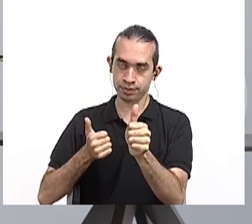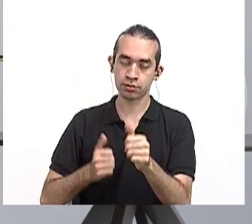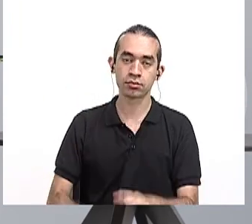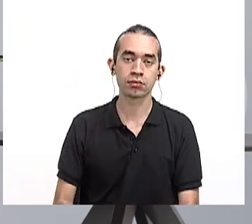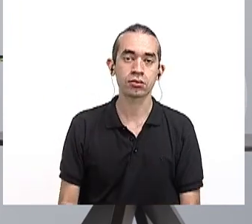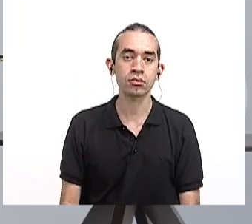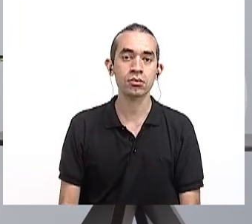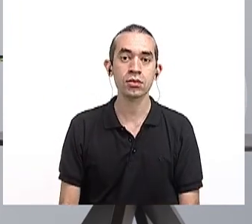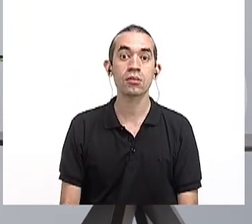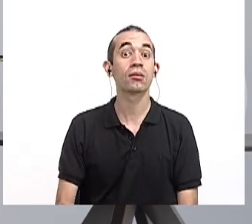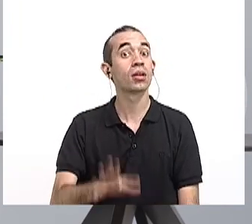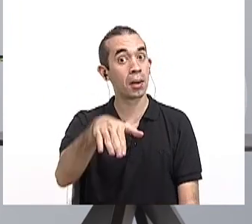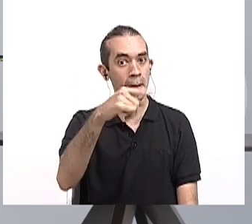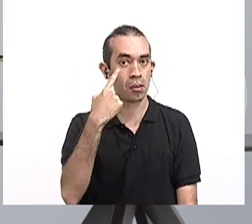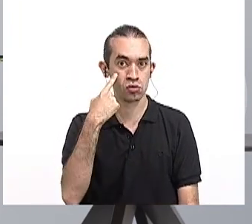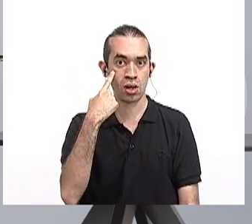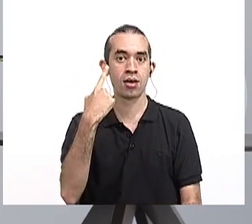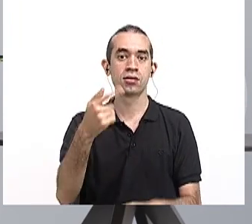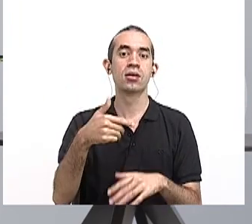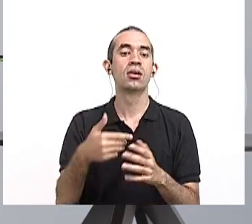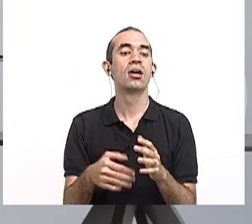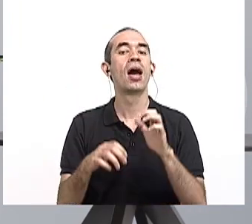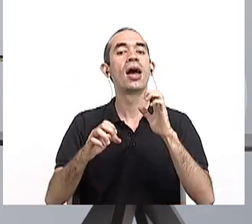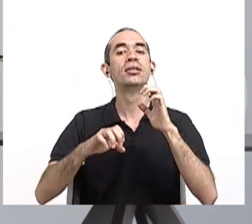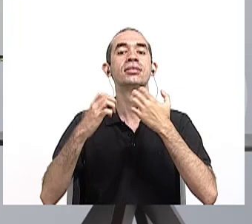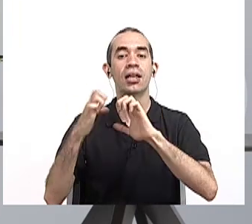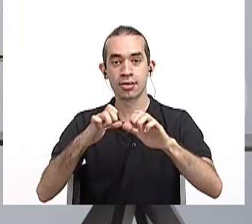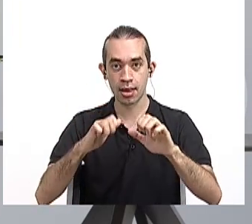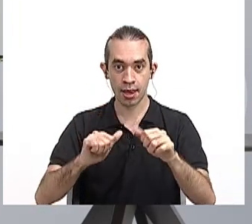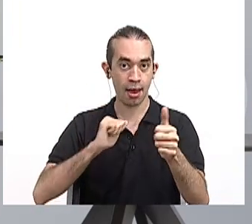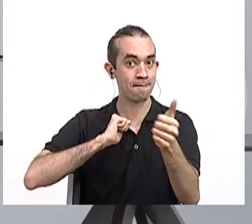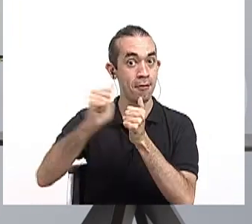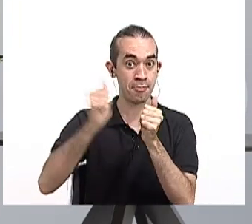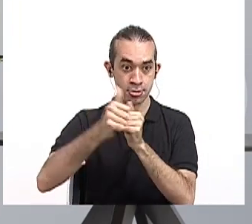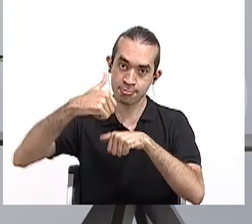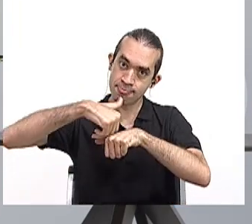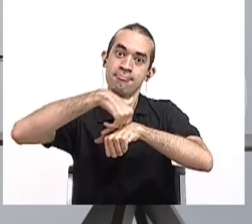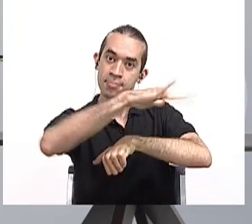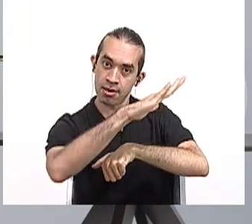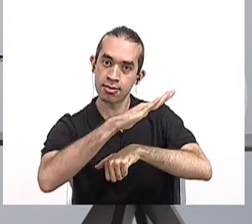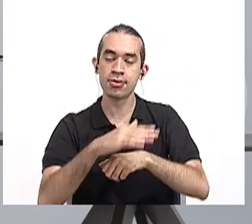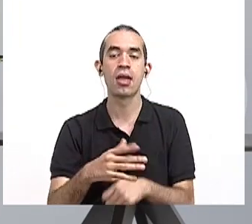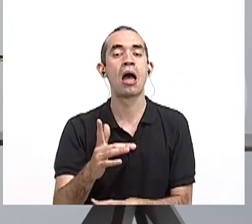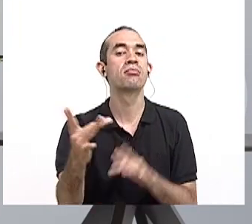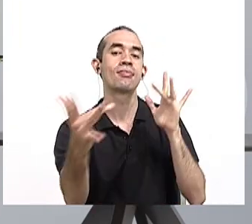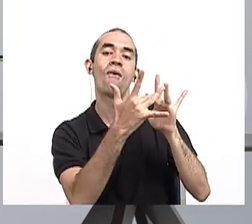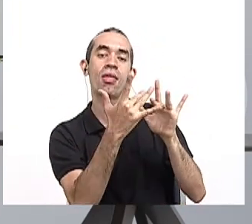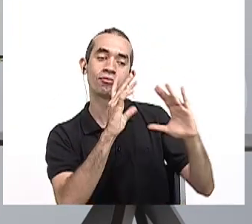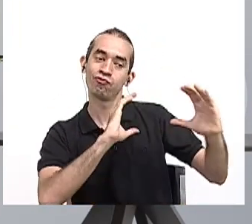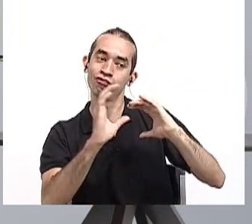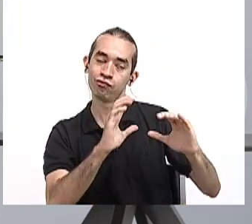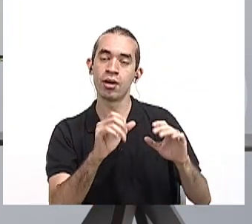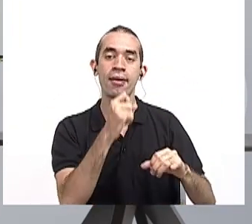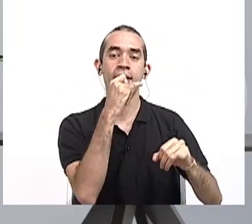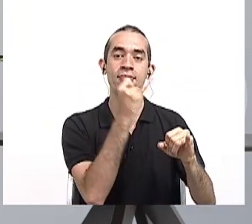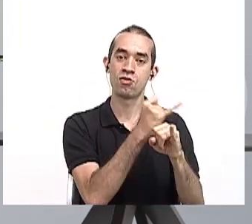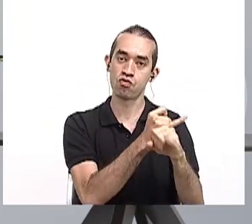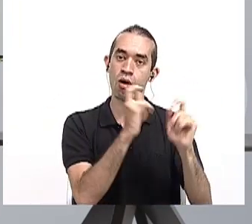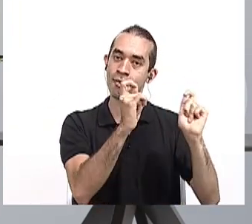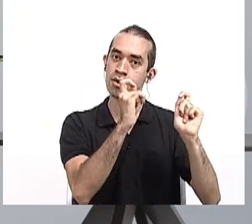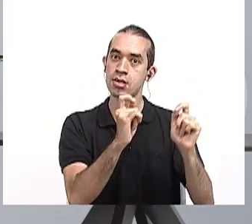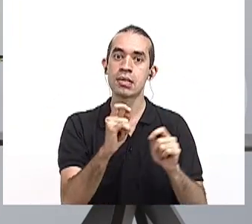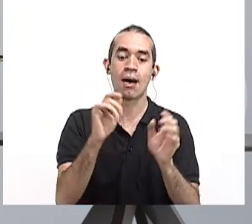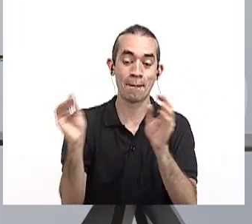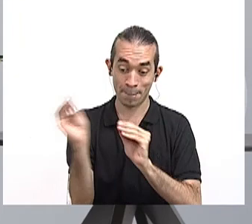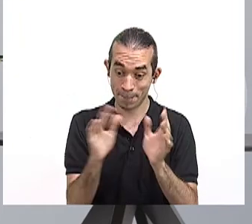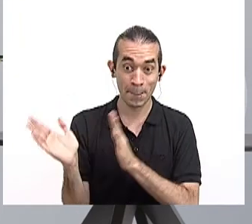que presenten su estrategia de promoción, que se acerquen al centro educativo, que se preparen, no